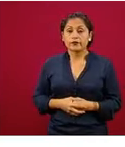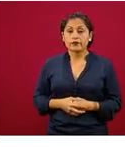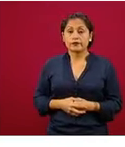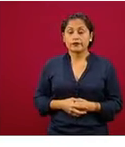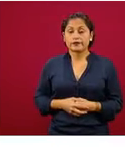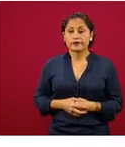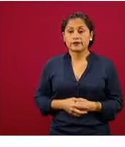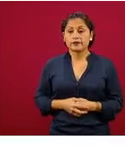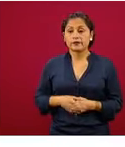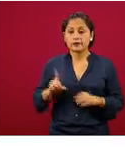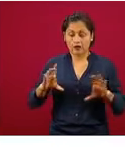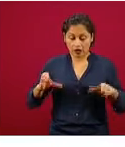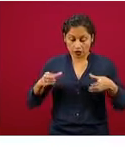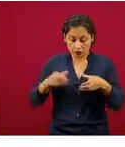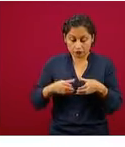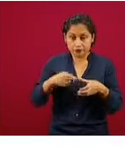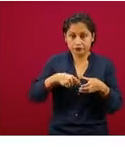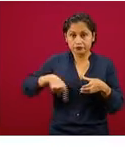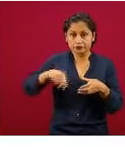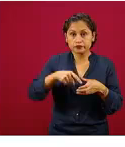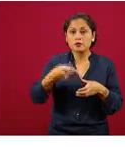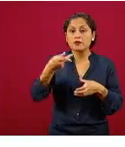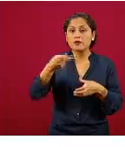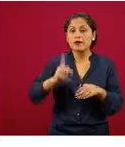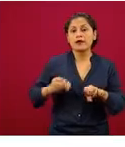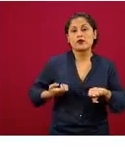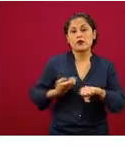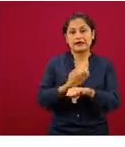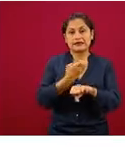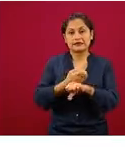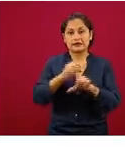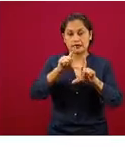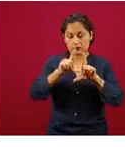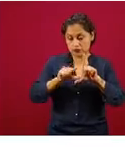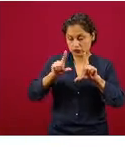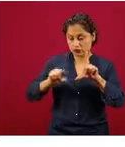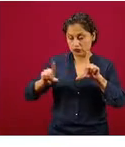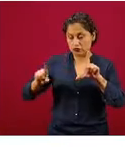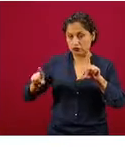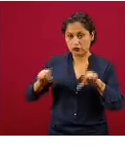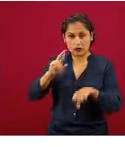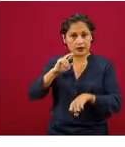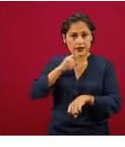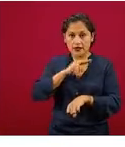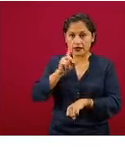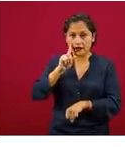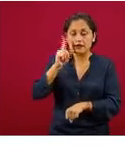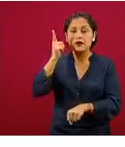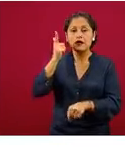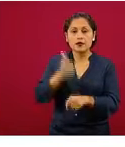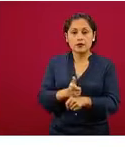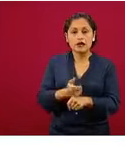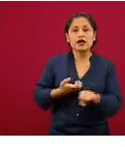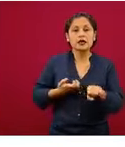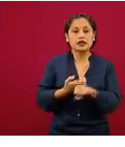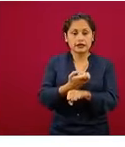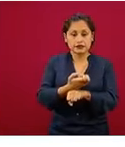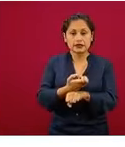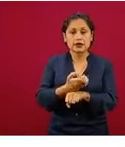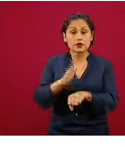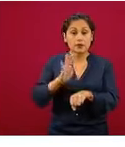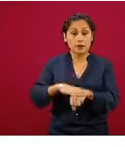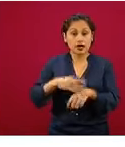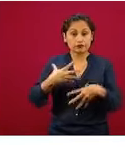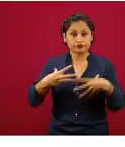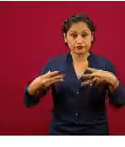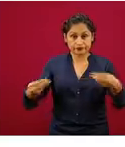de incidencia acumulada, pero ahora en orden descendente, para poder identificar rápidamente cuáles son las entidades federativas que concentran la mayor